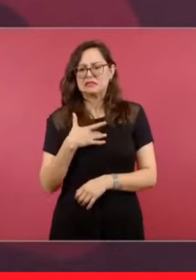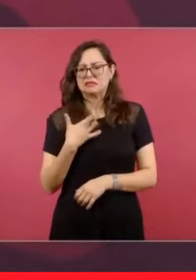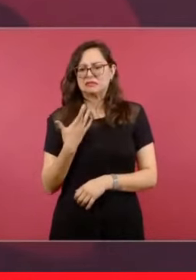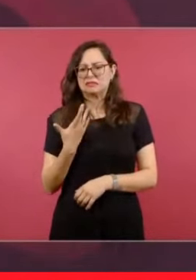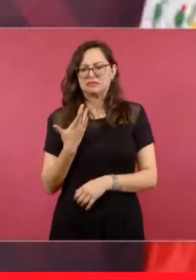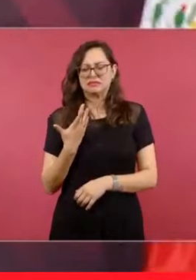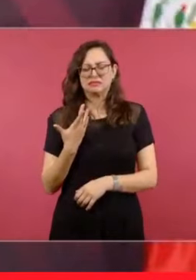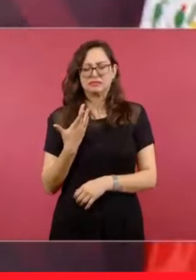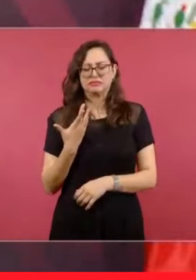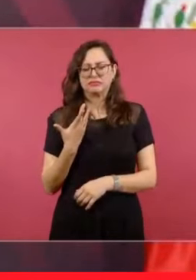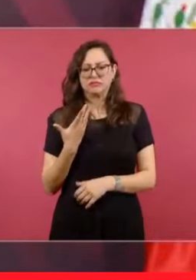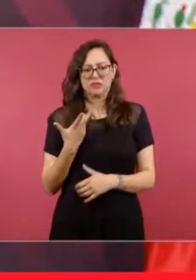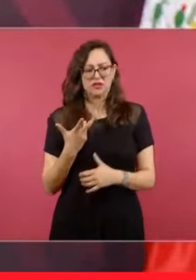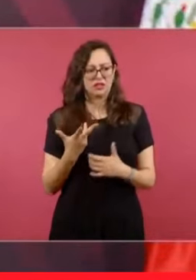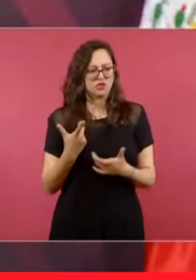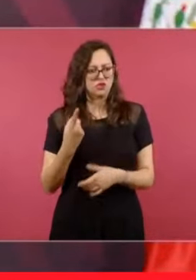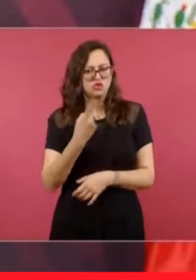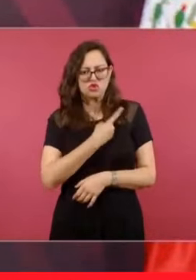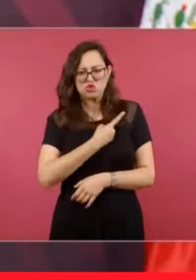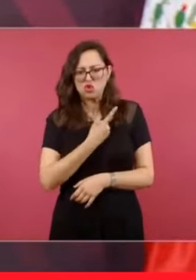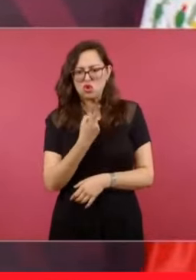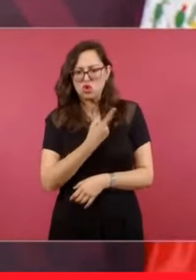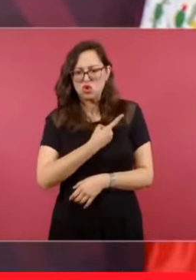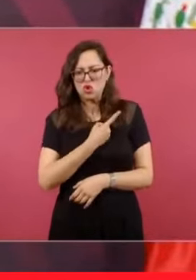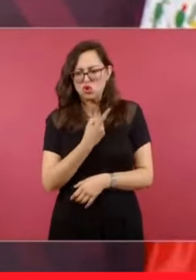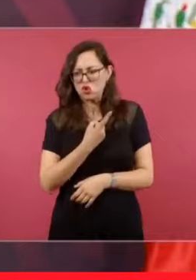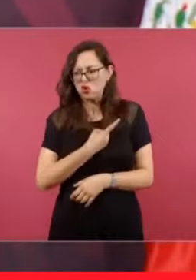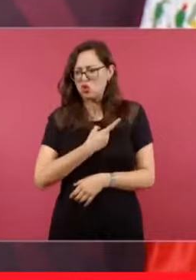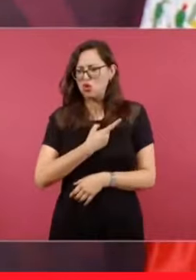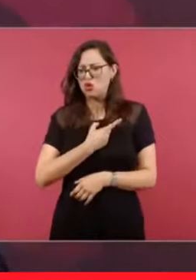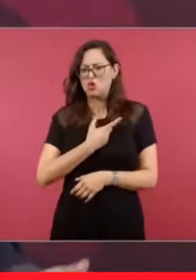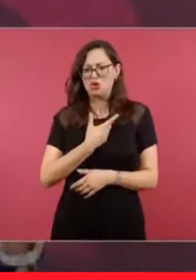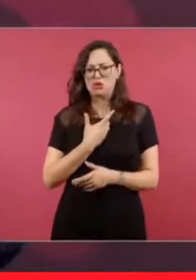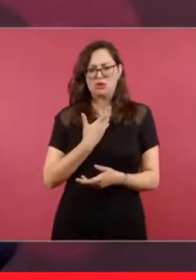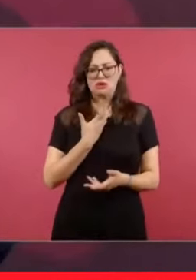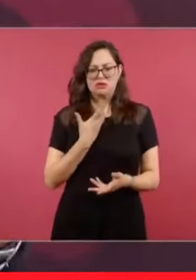Pues un vacío una falta